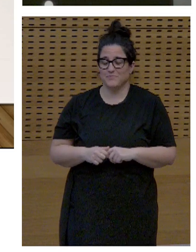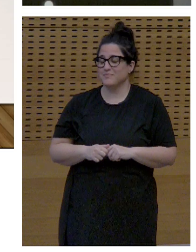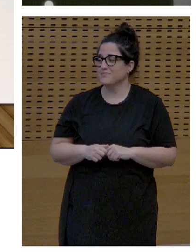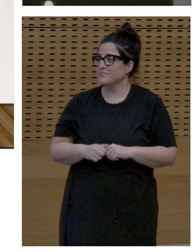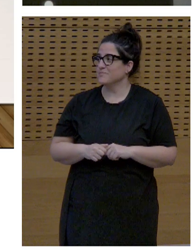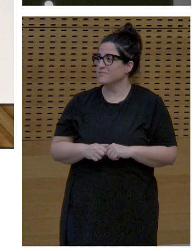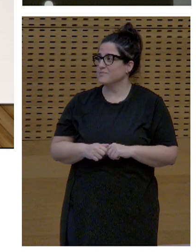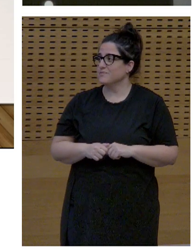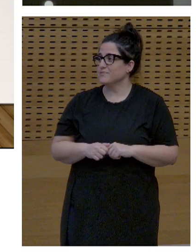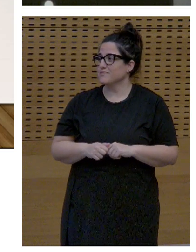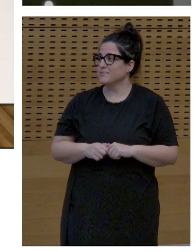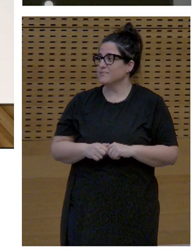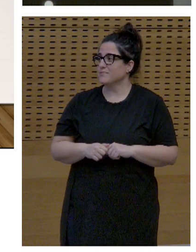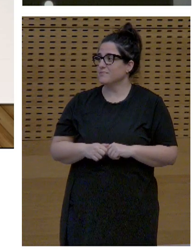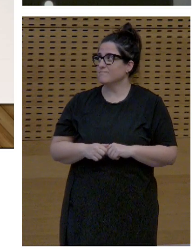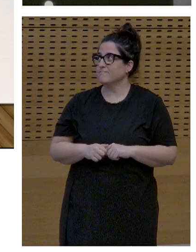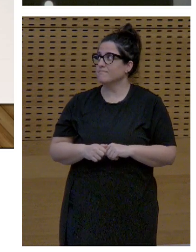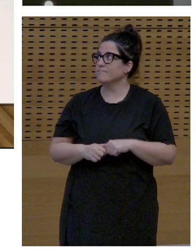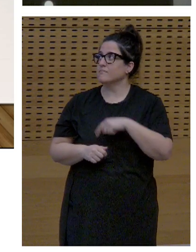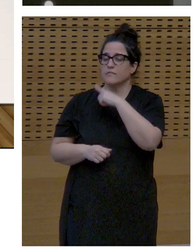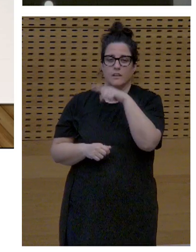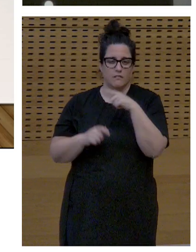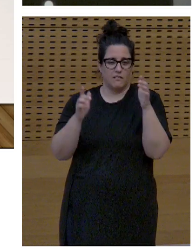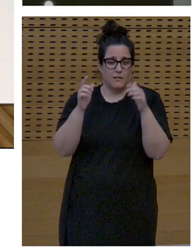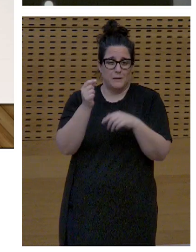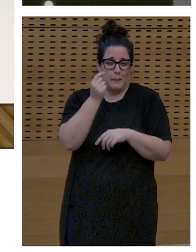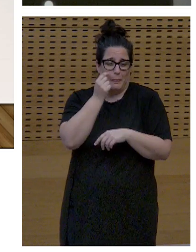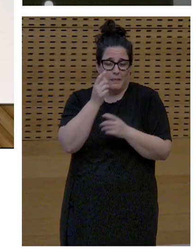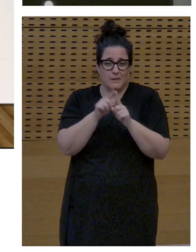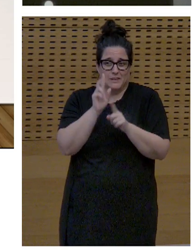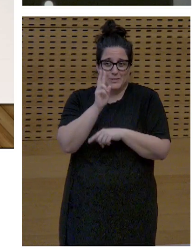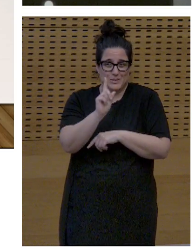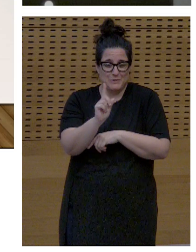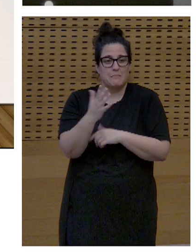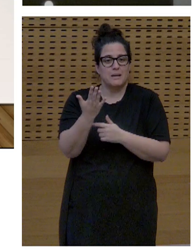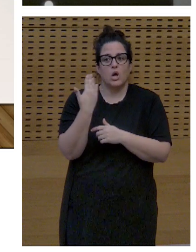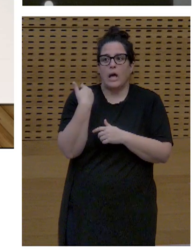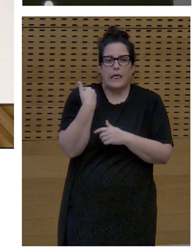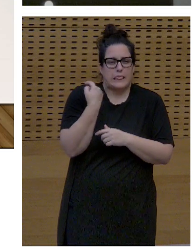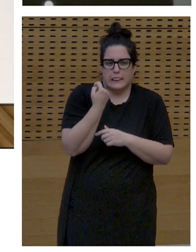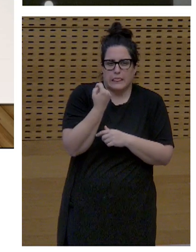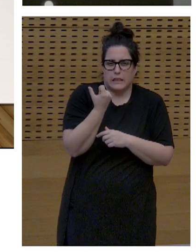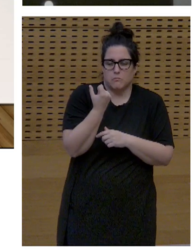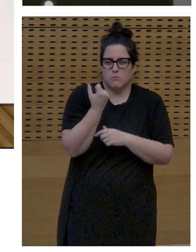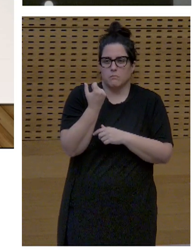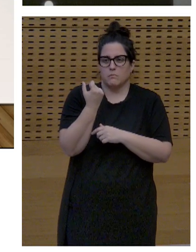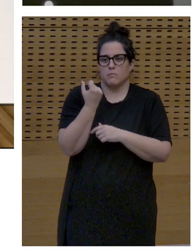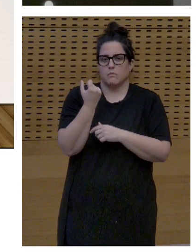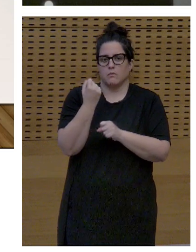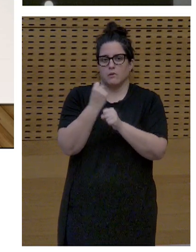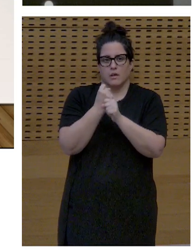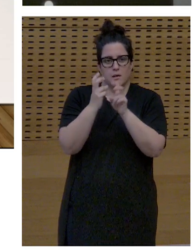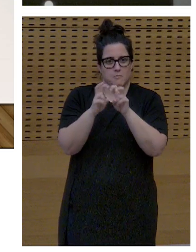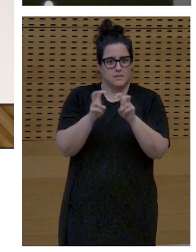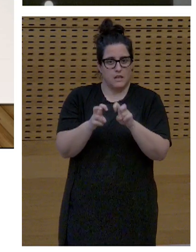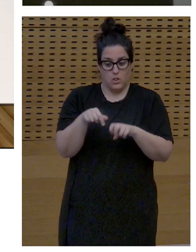Estos son 2 trabajos que ya sé que no los veis, pero quería ponerlos porque son muy recientes, son de este